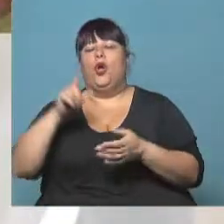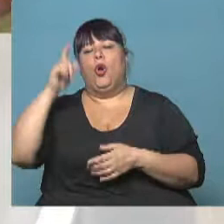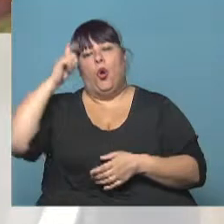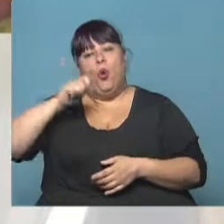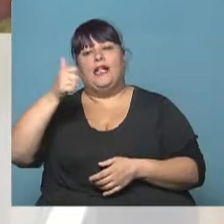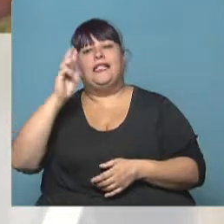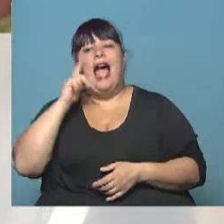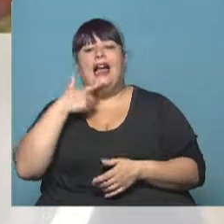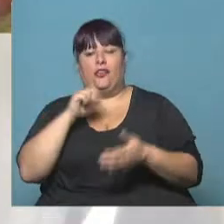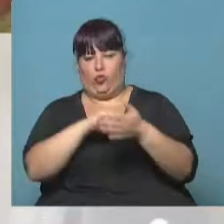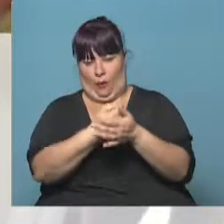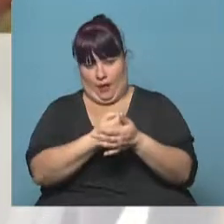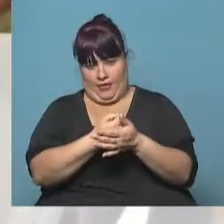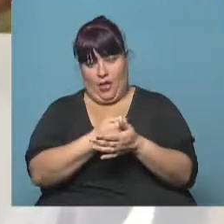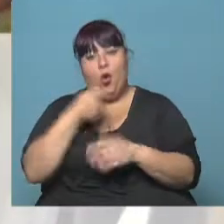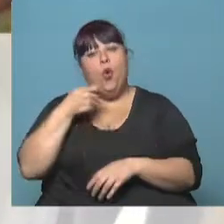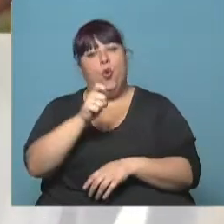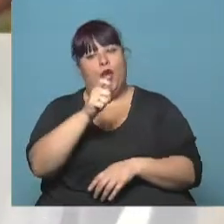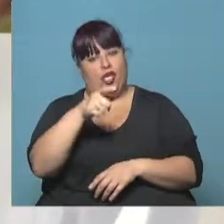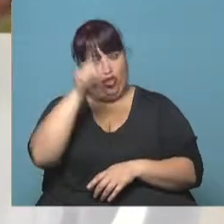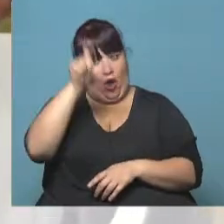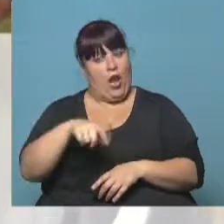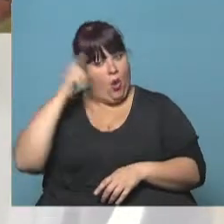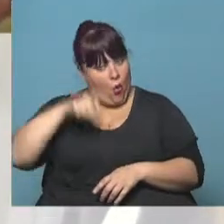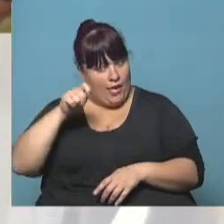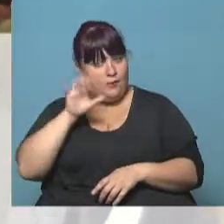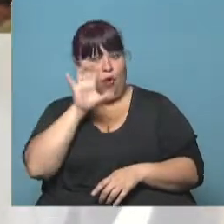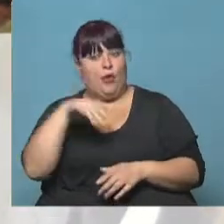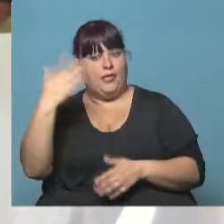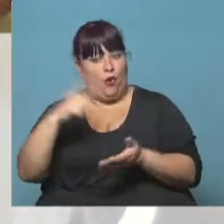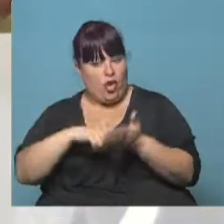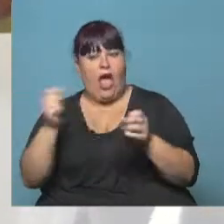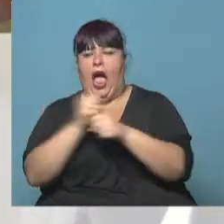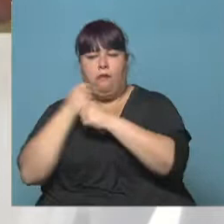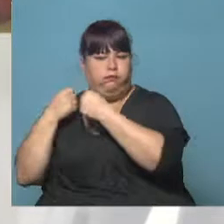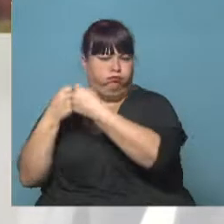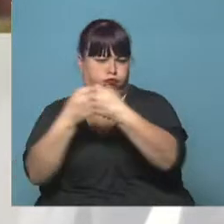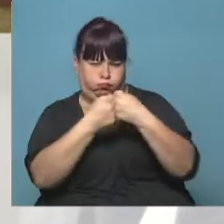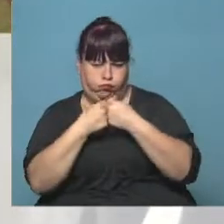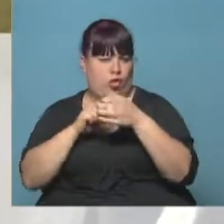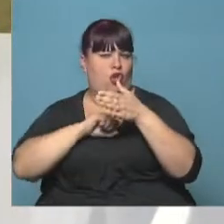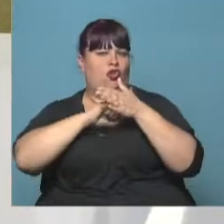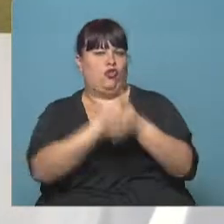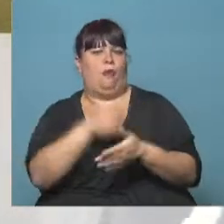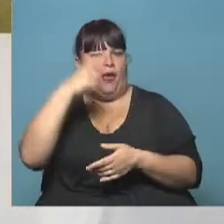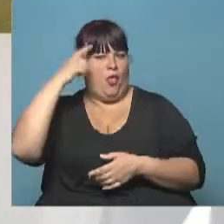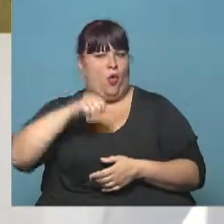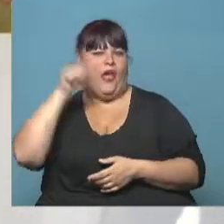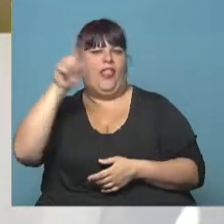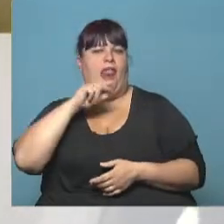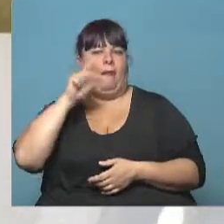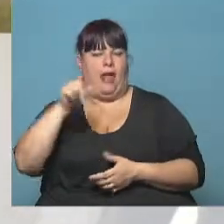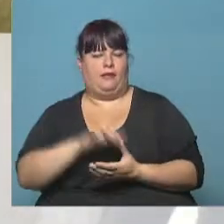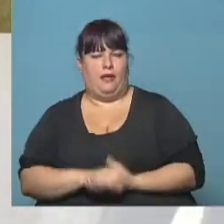Suspenden al juez Arias. El jury de enjuiciamiento de la provincia de Buenos Aires aprobó por unanimidad la suspensión del